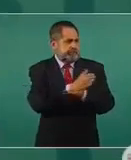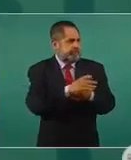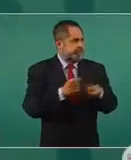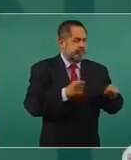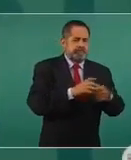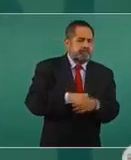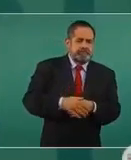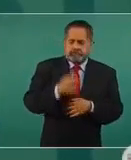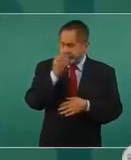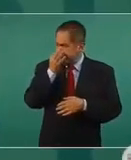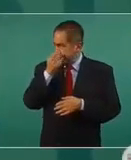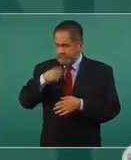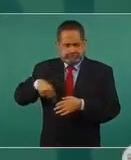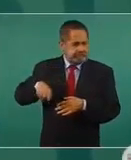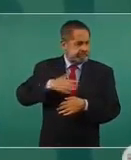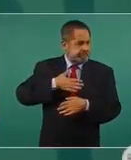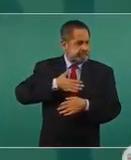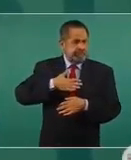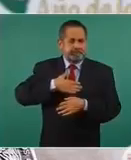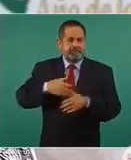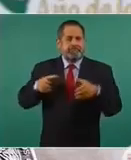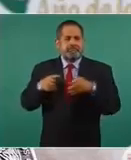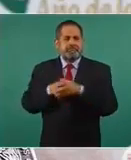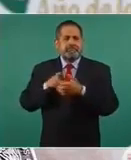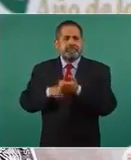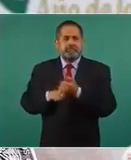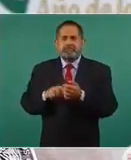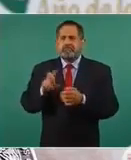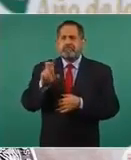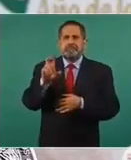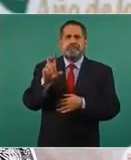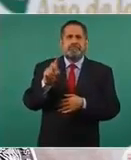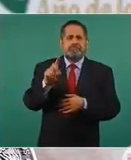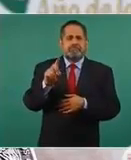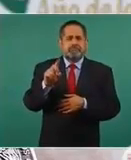más personal que el que estaba ahí en la guarnición,